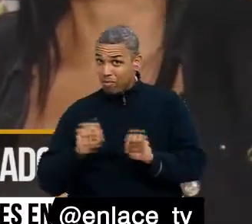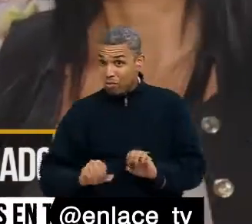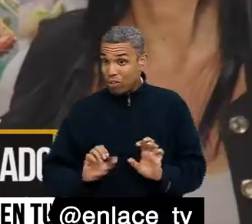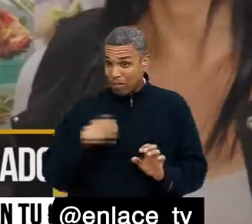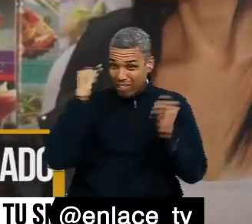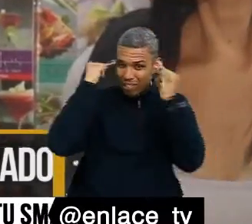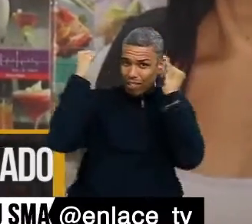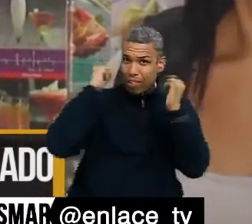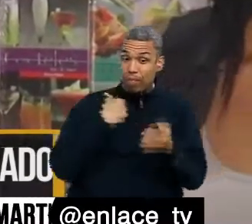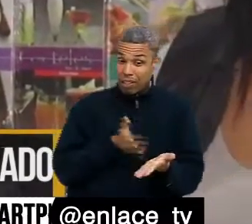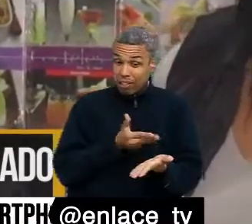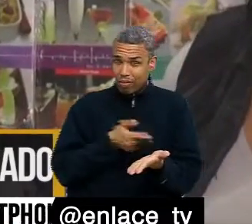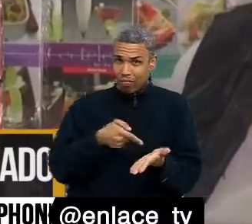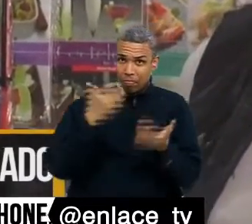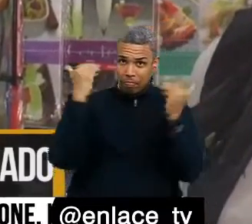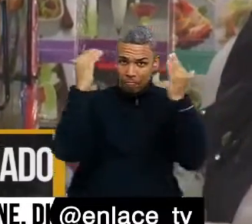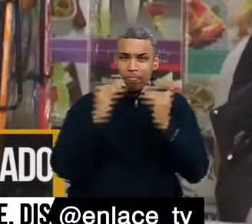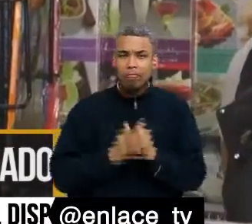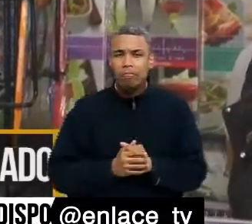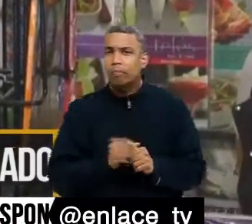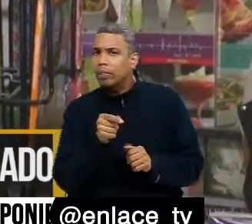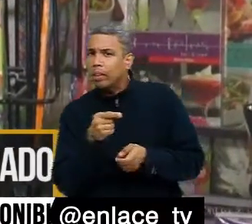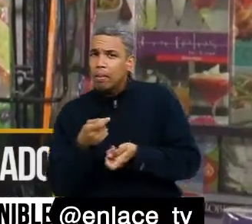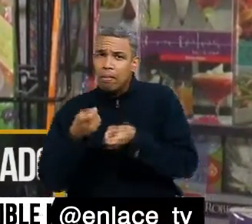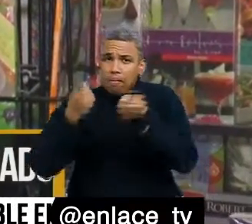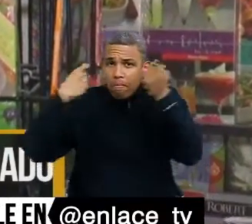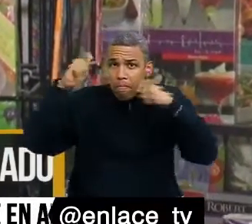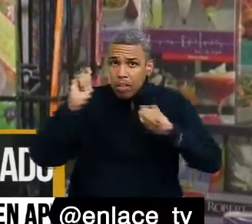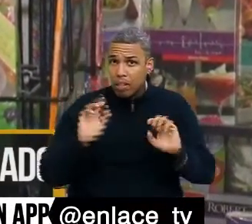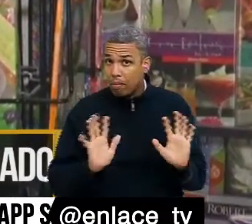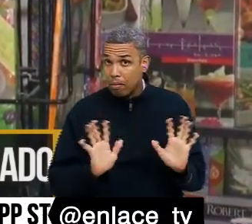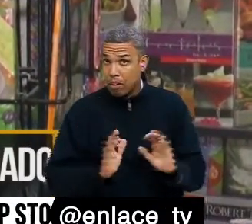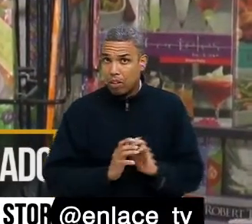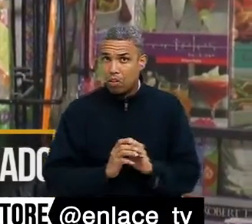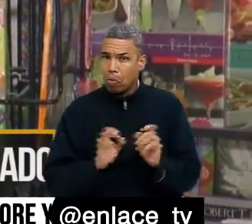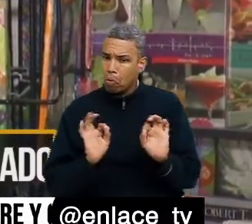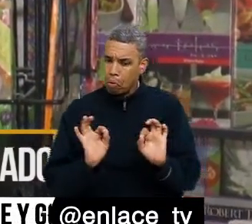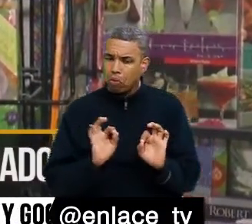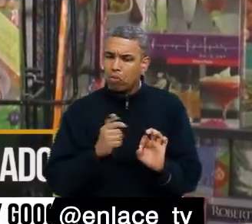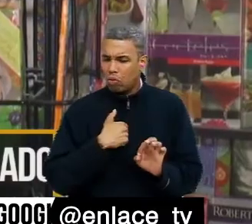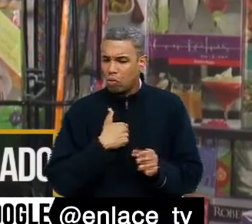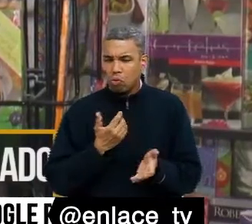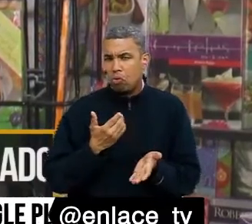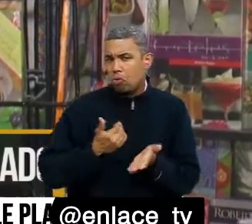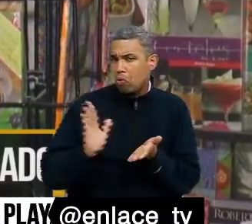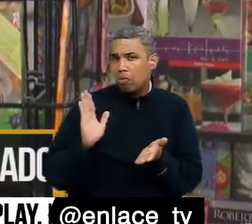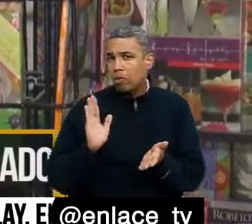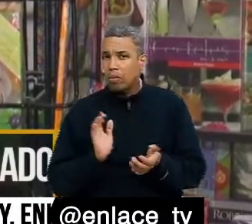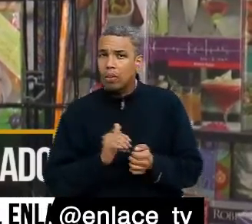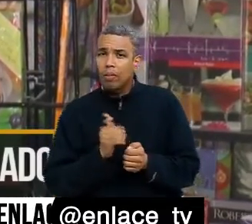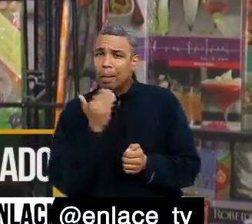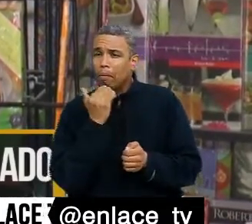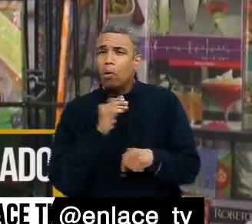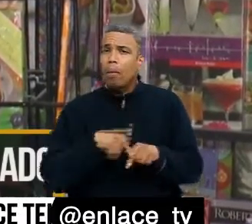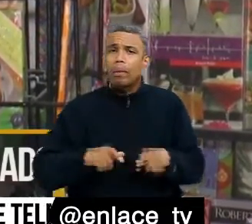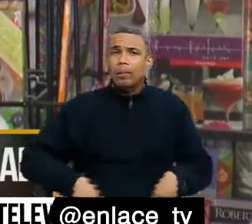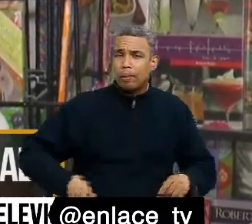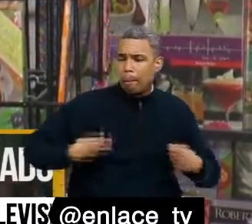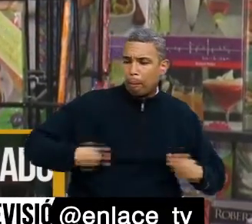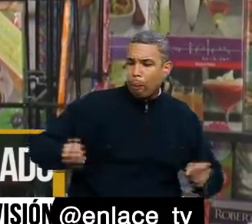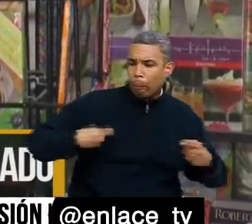es un libro no solamente para quienes vendan, sino también para quienes compramos, porque muchas veces pues vamos a un lugar, nos gastamos la plata, como lo decía